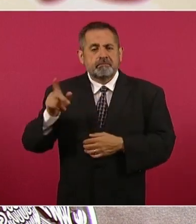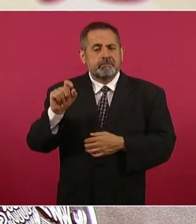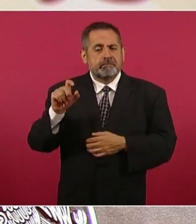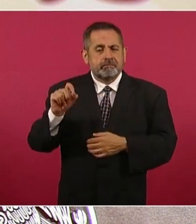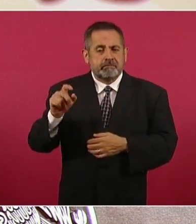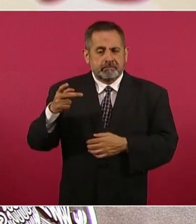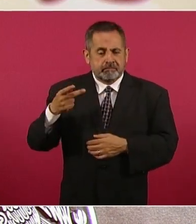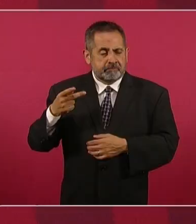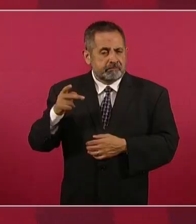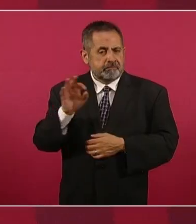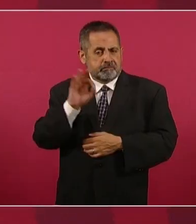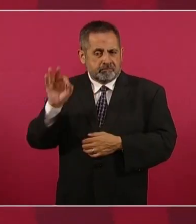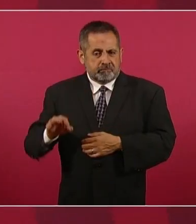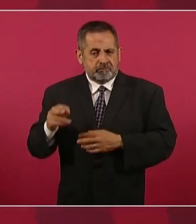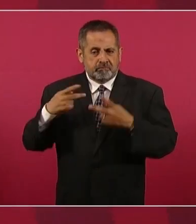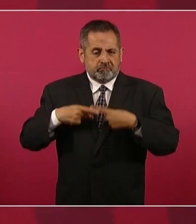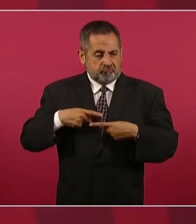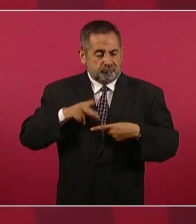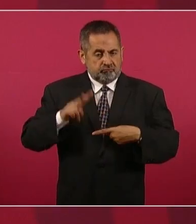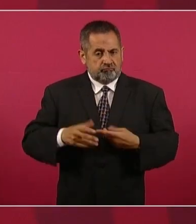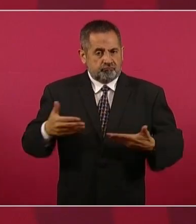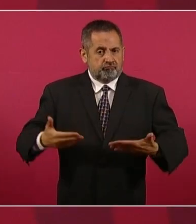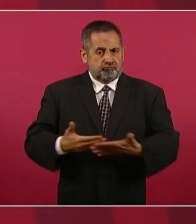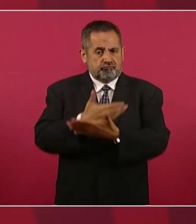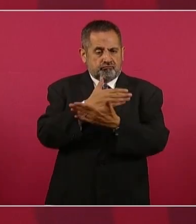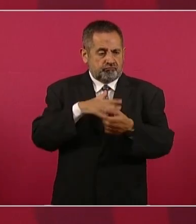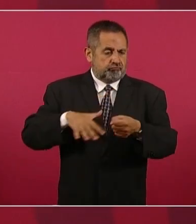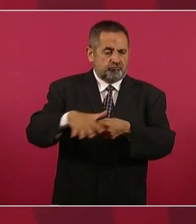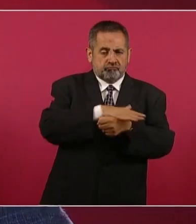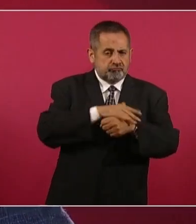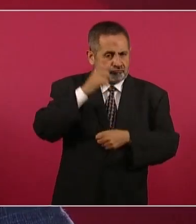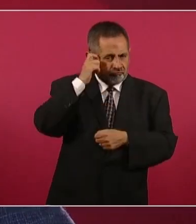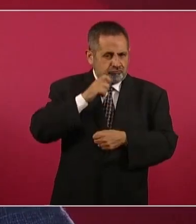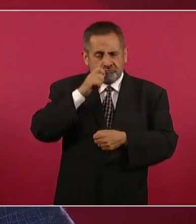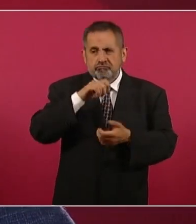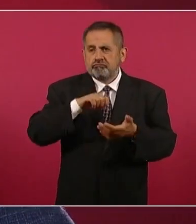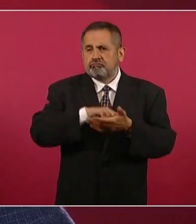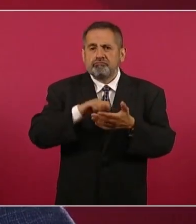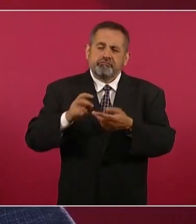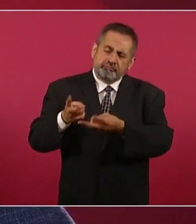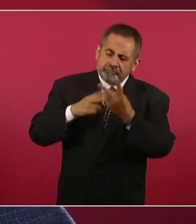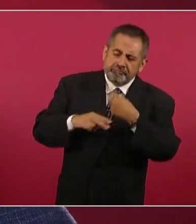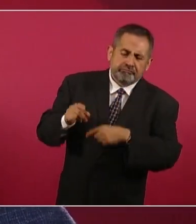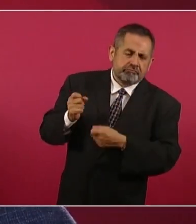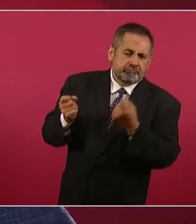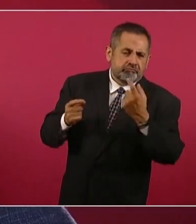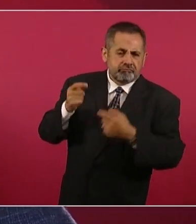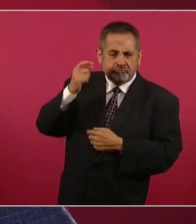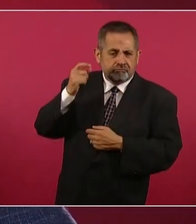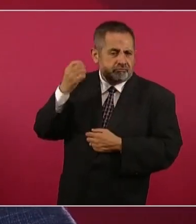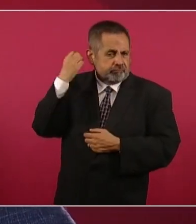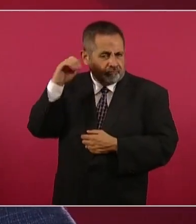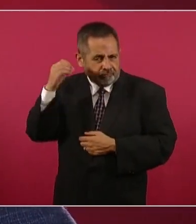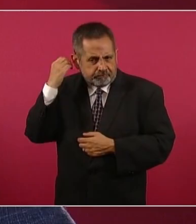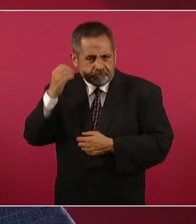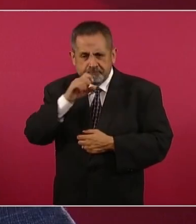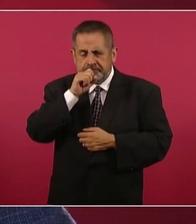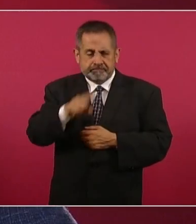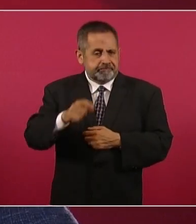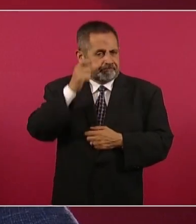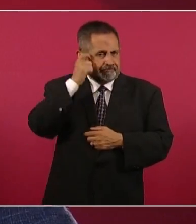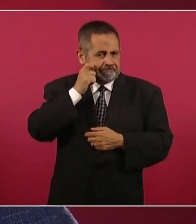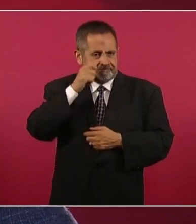de trabajadores originarios de la región, por ejemplo tenemos de Oaxaca inclusive y desde luego del propio